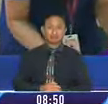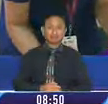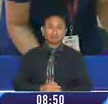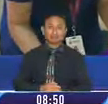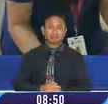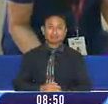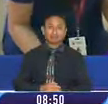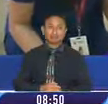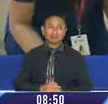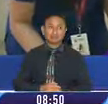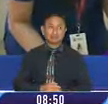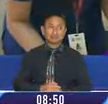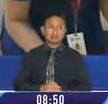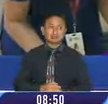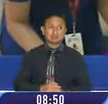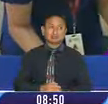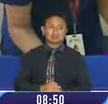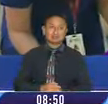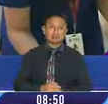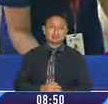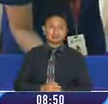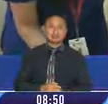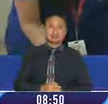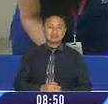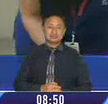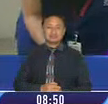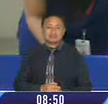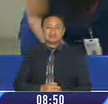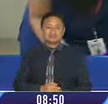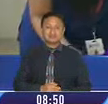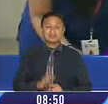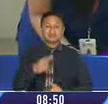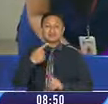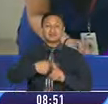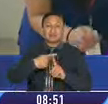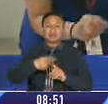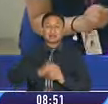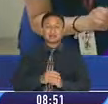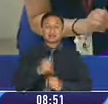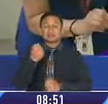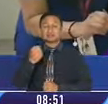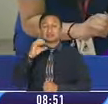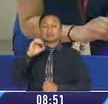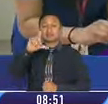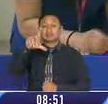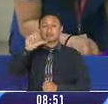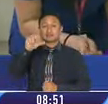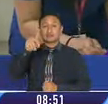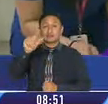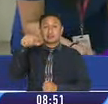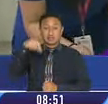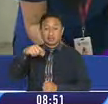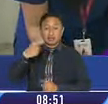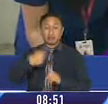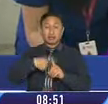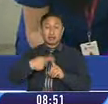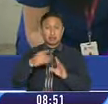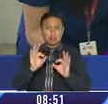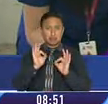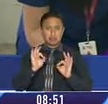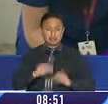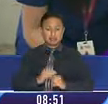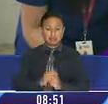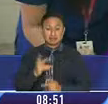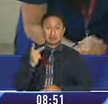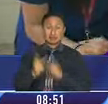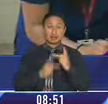Bueno, buenos días. El mercado de Solanda es uno de los mercados tan considerados para ser mercado saludable y aprobación. Este es un proceso que